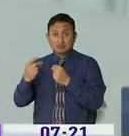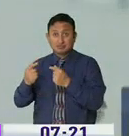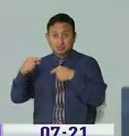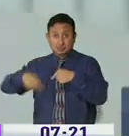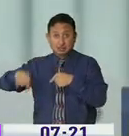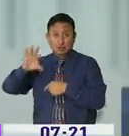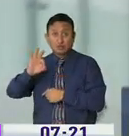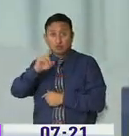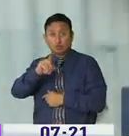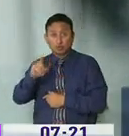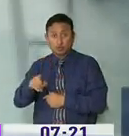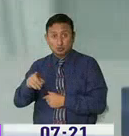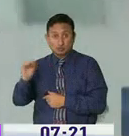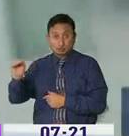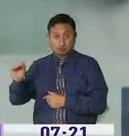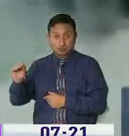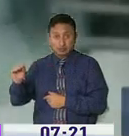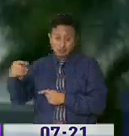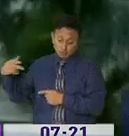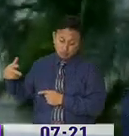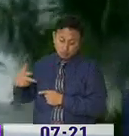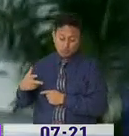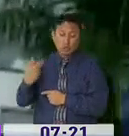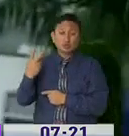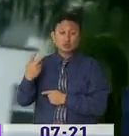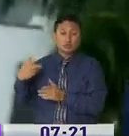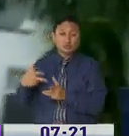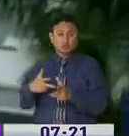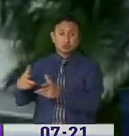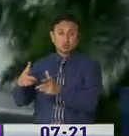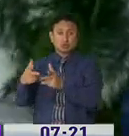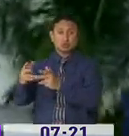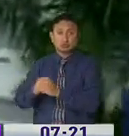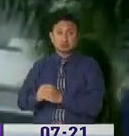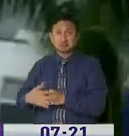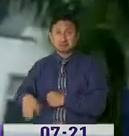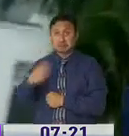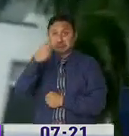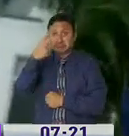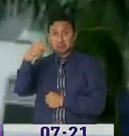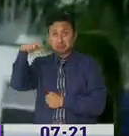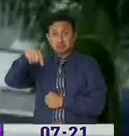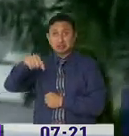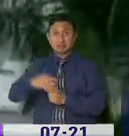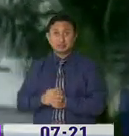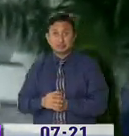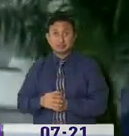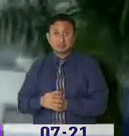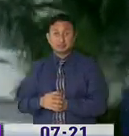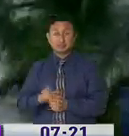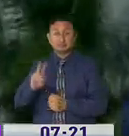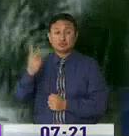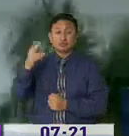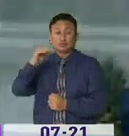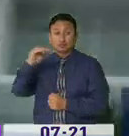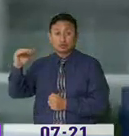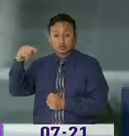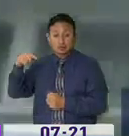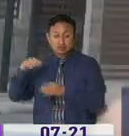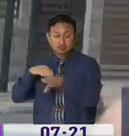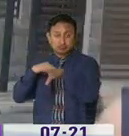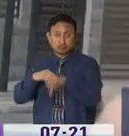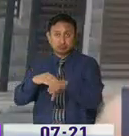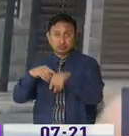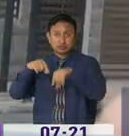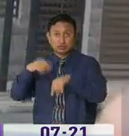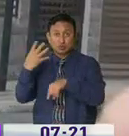novedad, avanzaron dos unidades. Al ver que era en un segundo piso, pidieron refuerzo y se avanzaron con cuatro unidades del